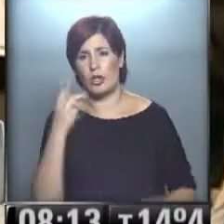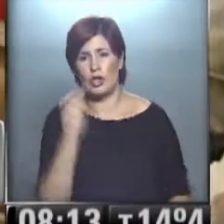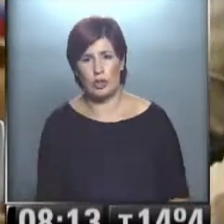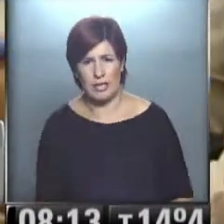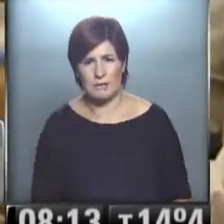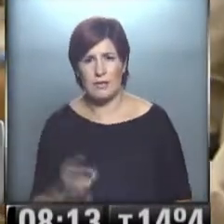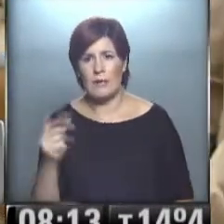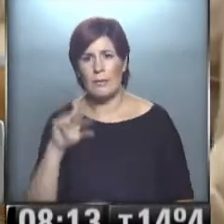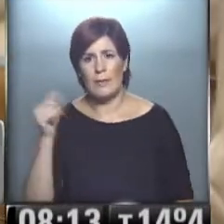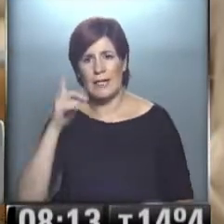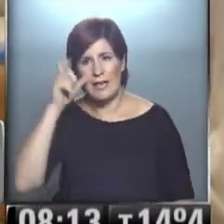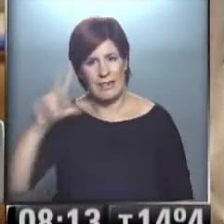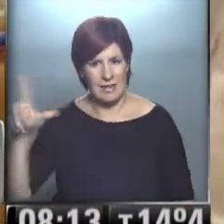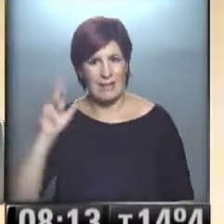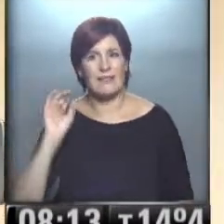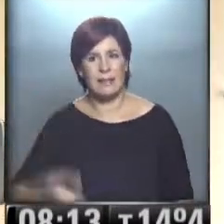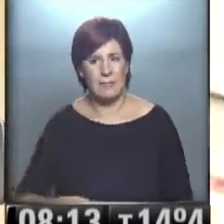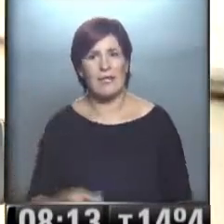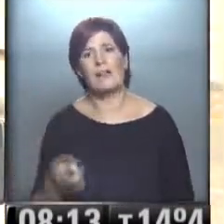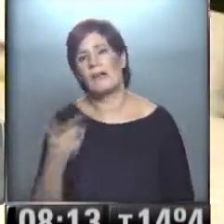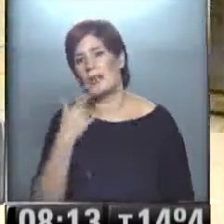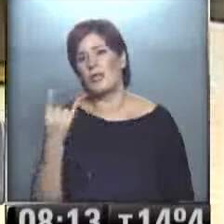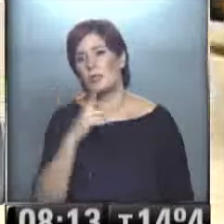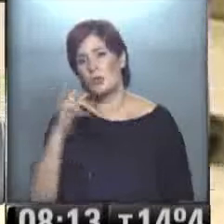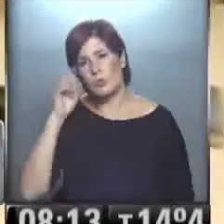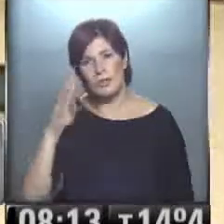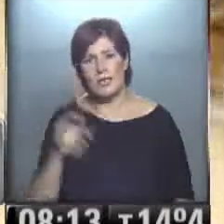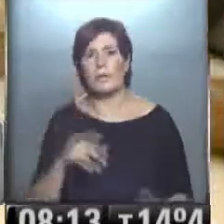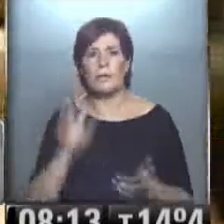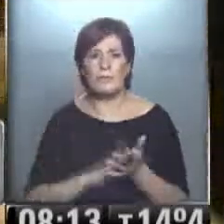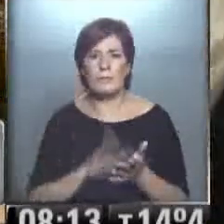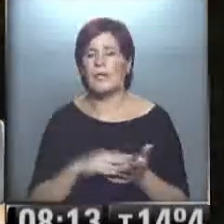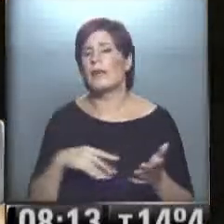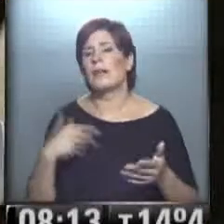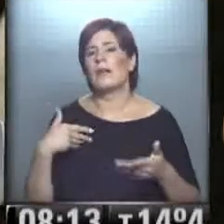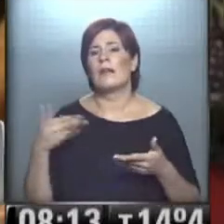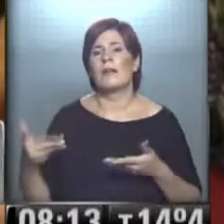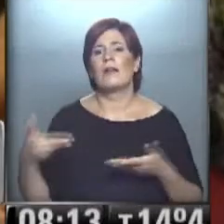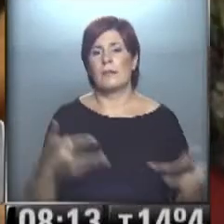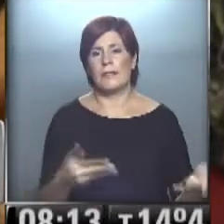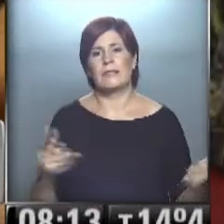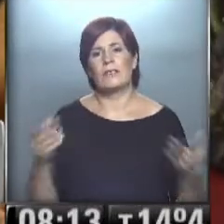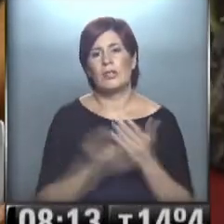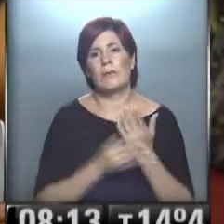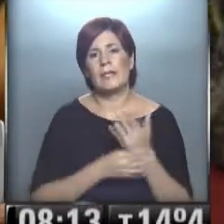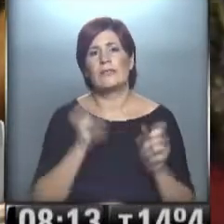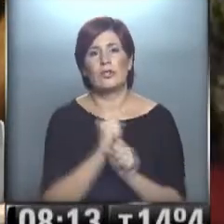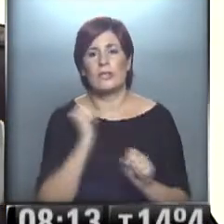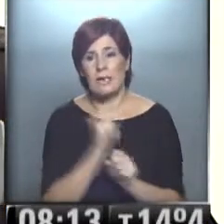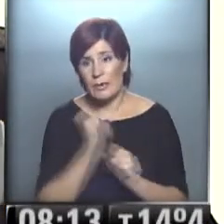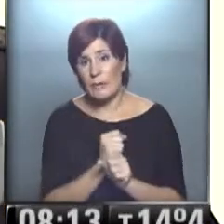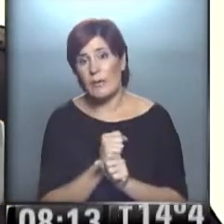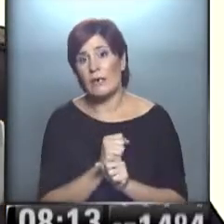también aceptó en nombre de suteba la invitación del ministro de trabajo de la nación carlos tomada por la paritaria docente nacional